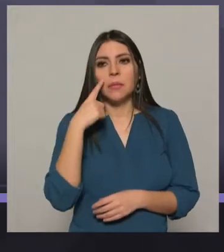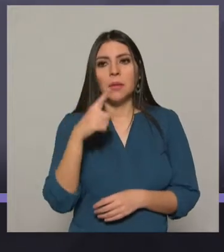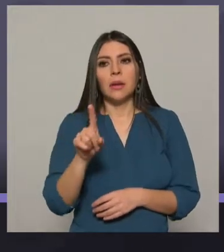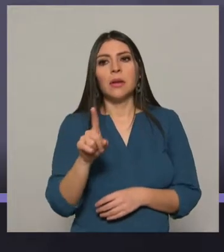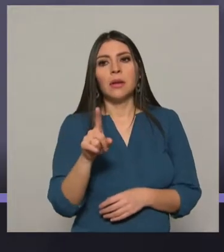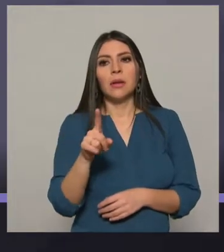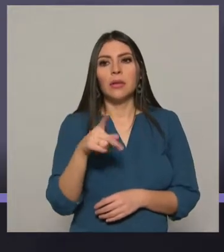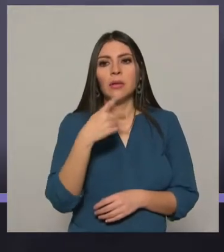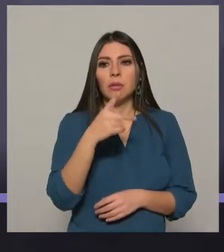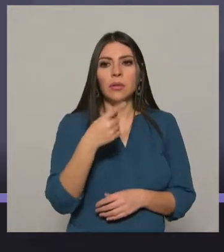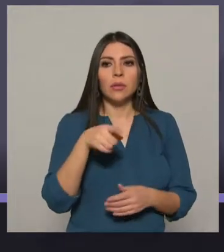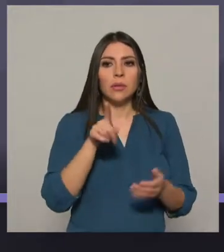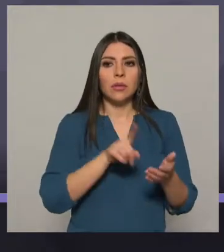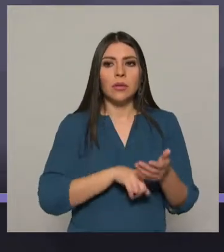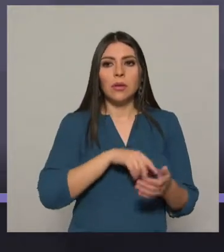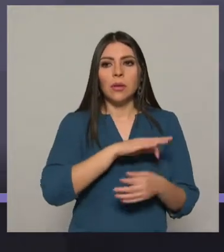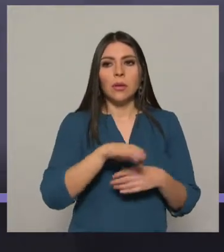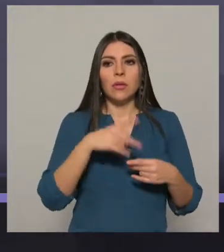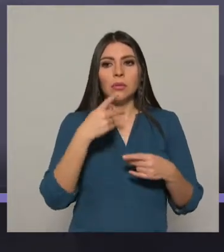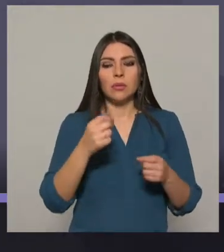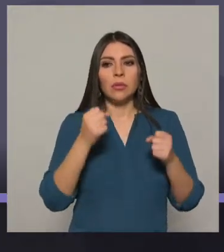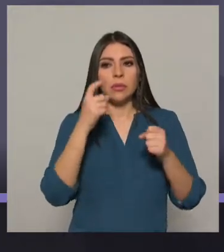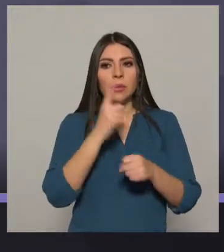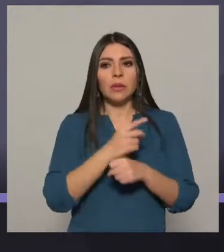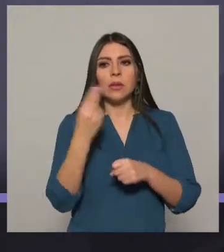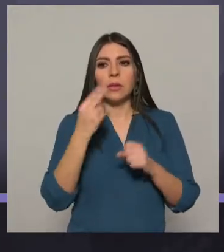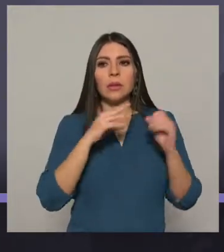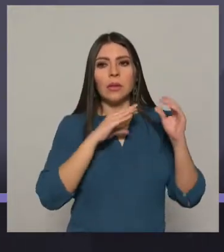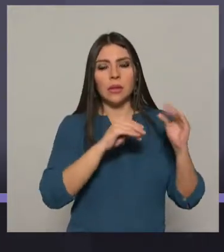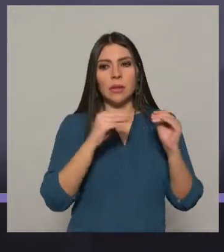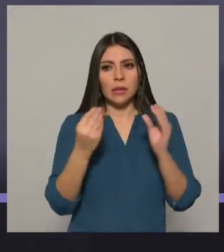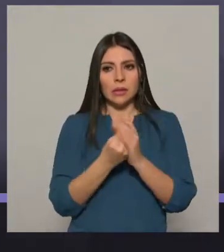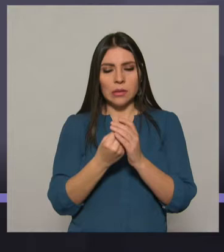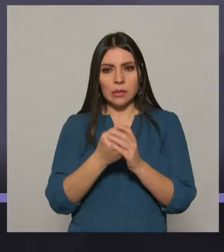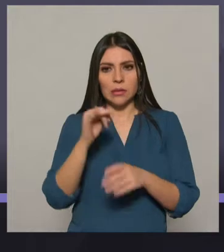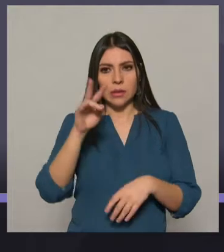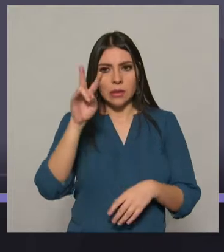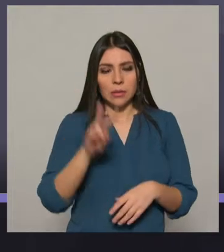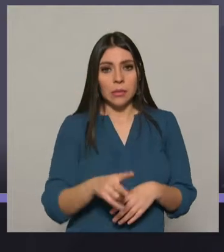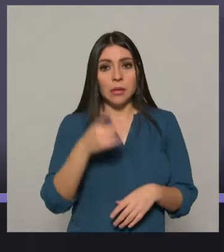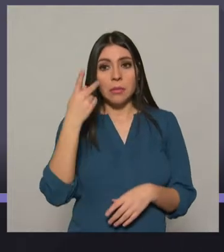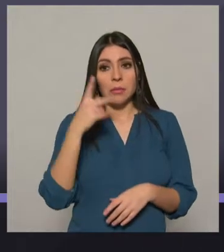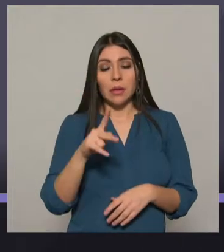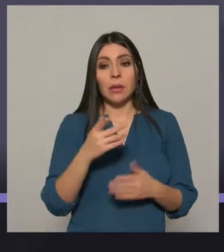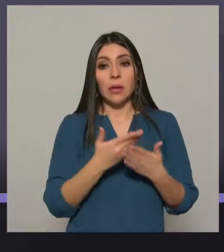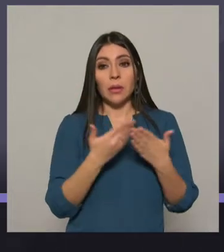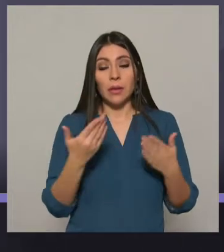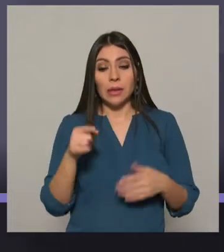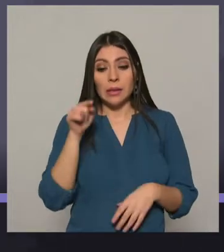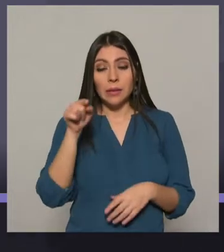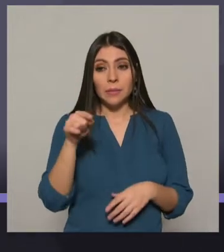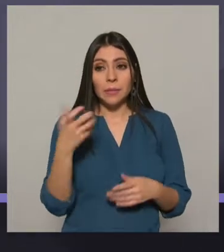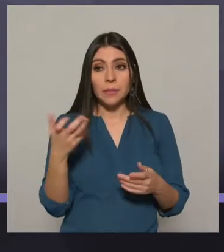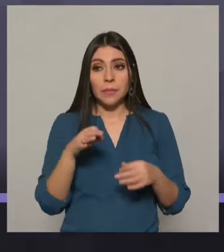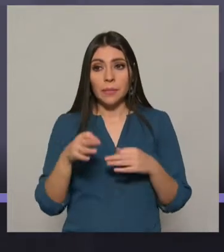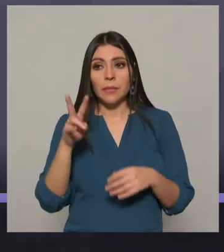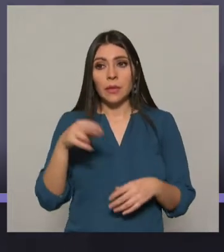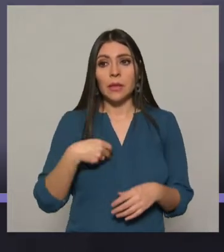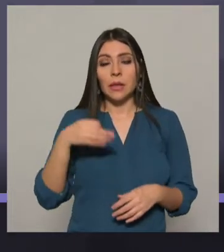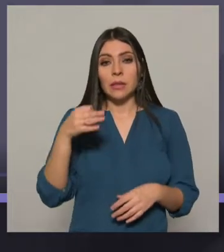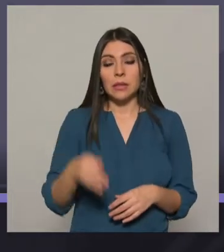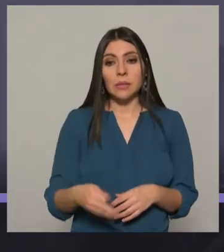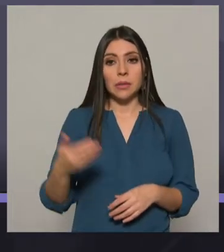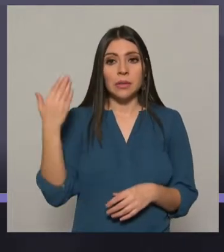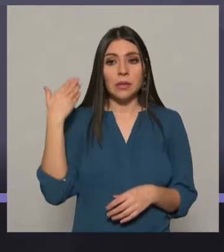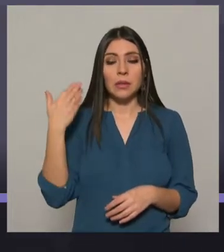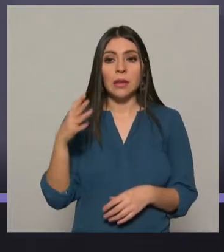propia integridad física, por supuesto que requieren capacitación. Ahí las acciones, yo debo de reconocer, como lo mencioné hace un rato, que